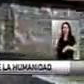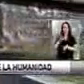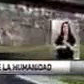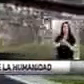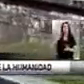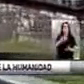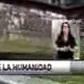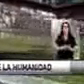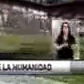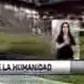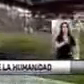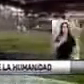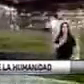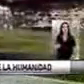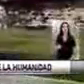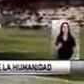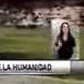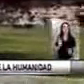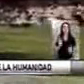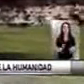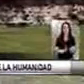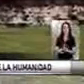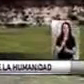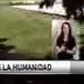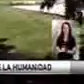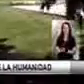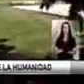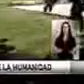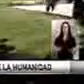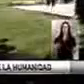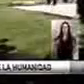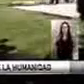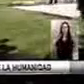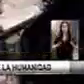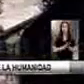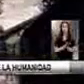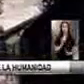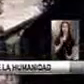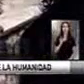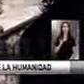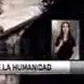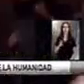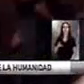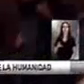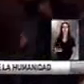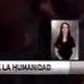joyas históricas. Partimos aquí, en el castillo de San Felipe del Mor.